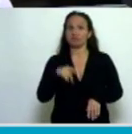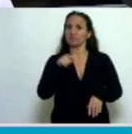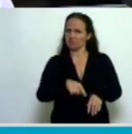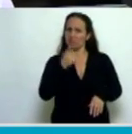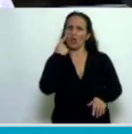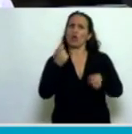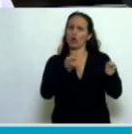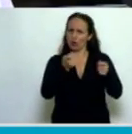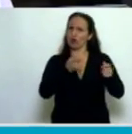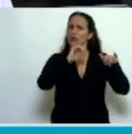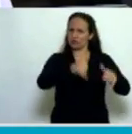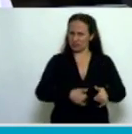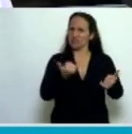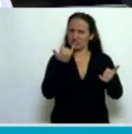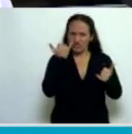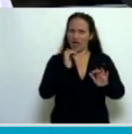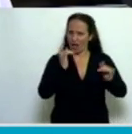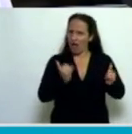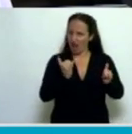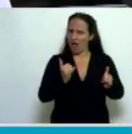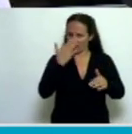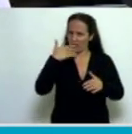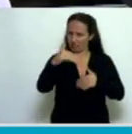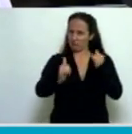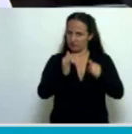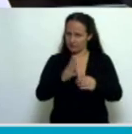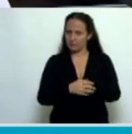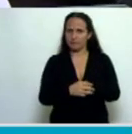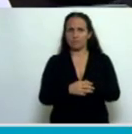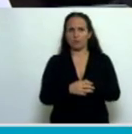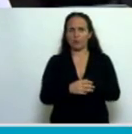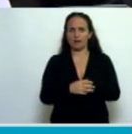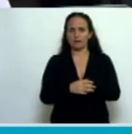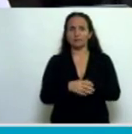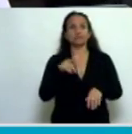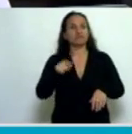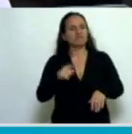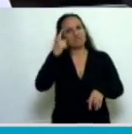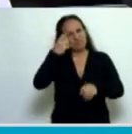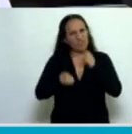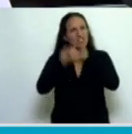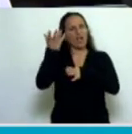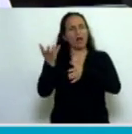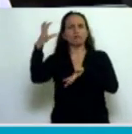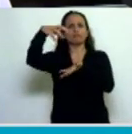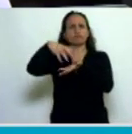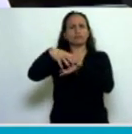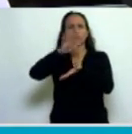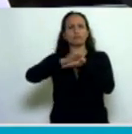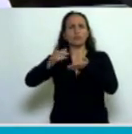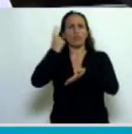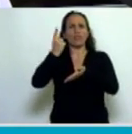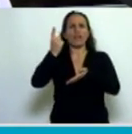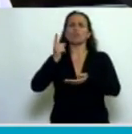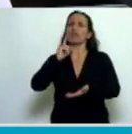control y ya lo veremos más adelante. No tiene ningún sentido crear una estructura con directores puestos